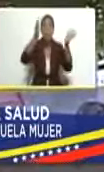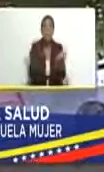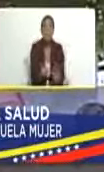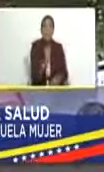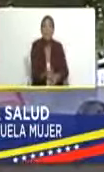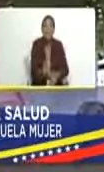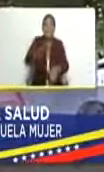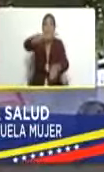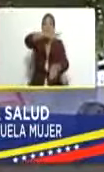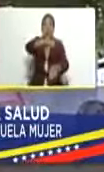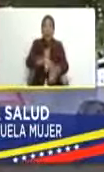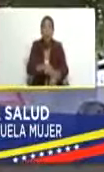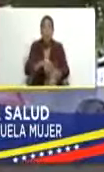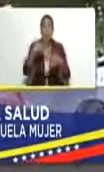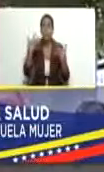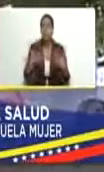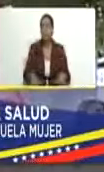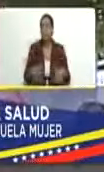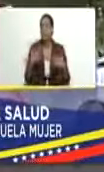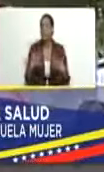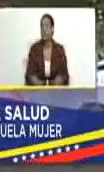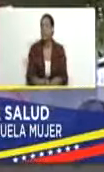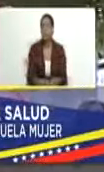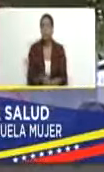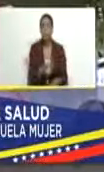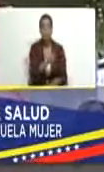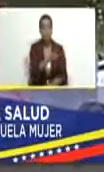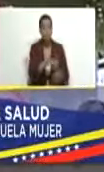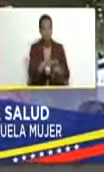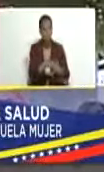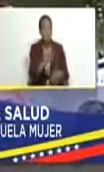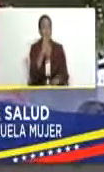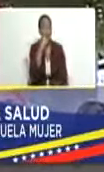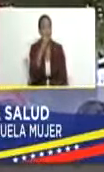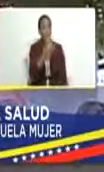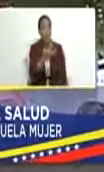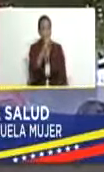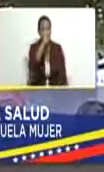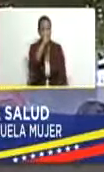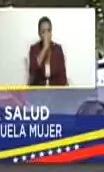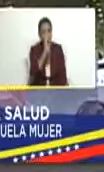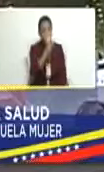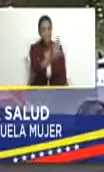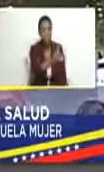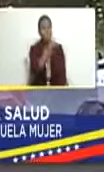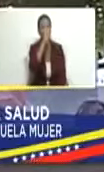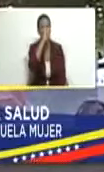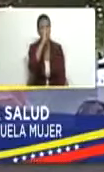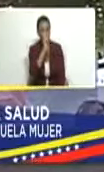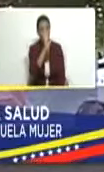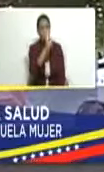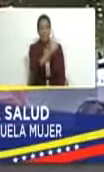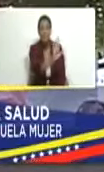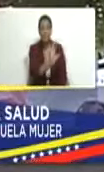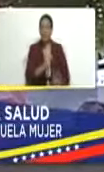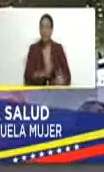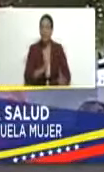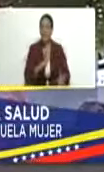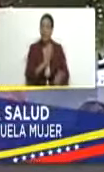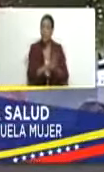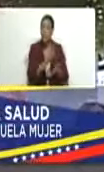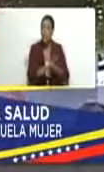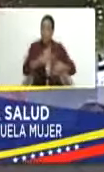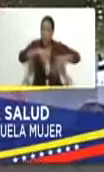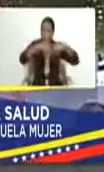Y nosotros les dijimos, verán, nos verán en esta batalla, porque esta